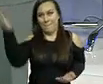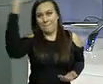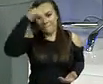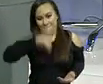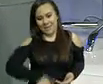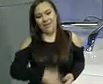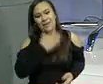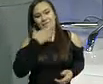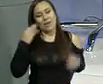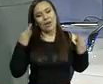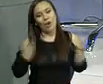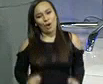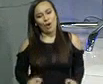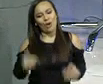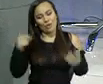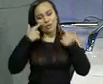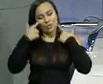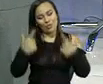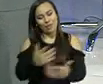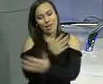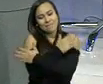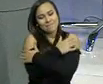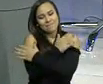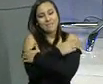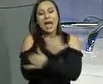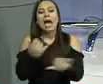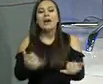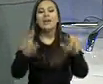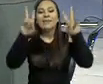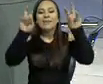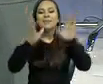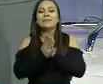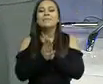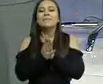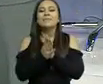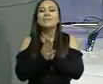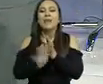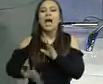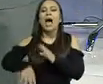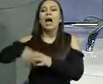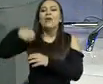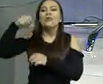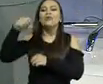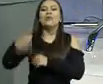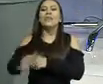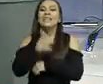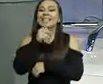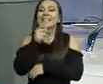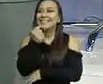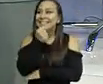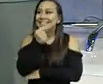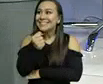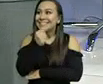que te mejores y te recuperes pronto amigo querido y ahora con qué nos vamos momento de salir de estudios